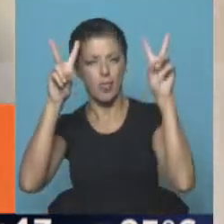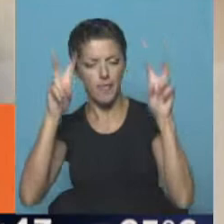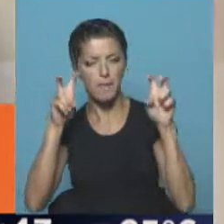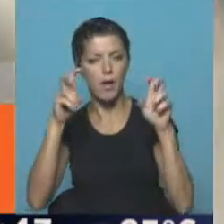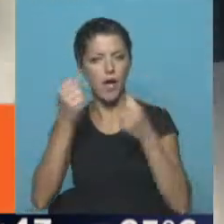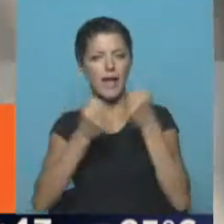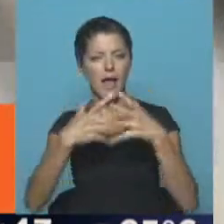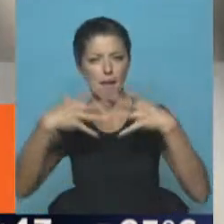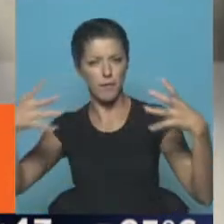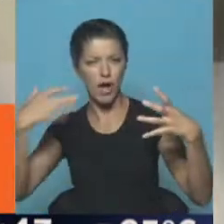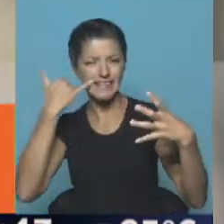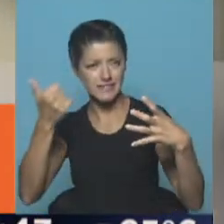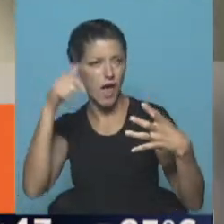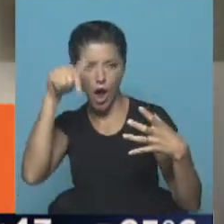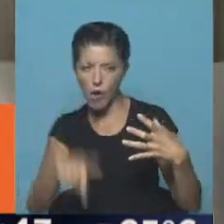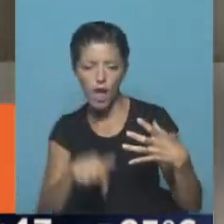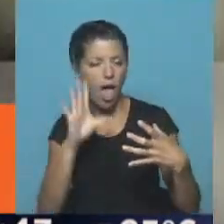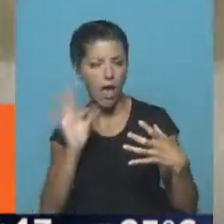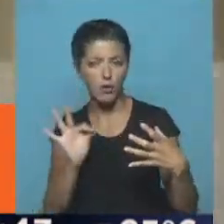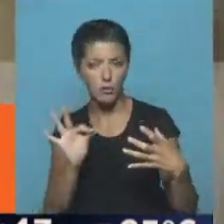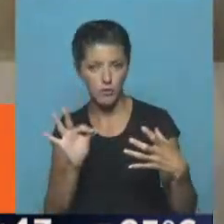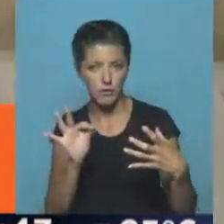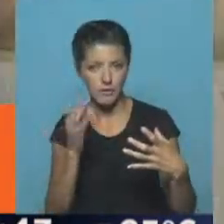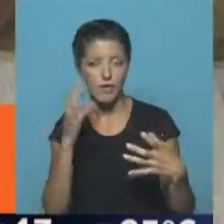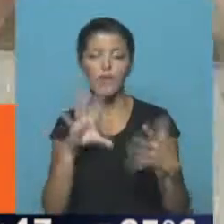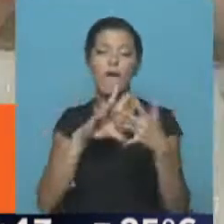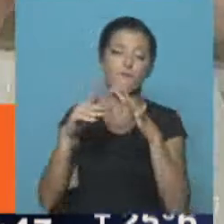arma ya empieza a ser realmente, a armar